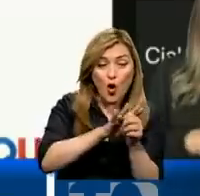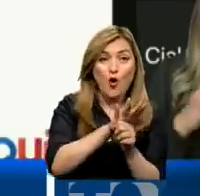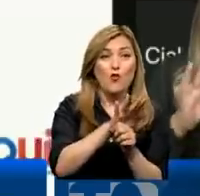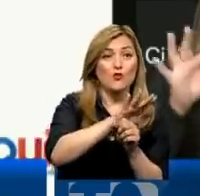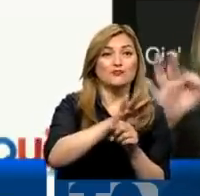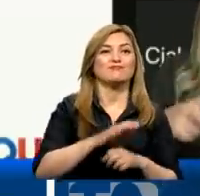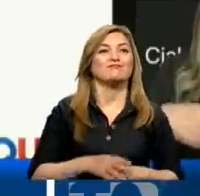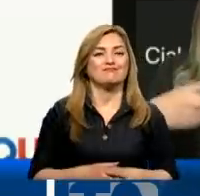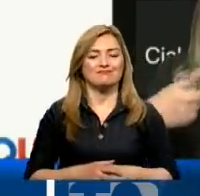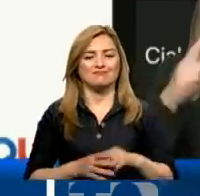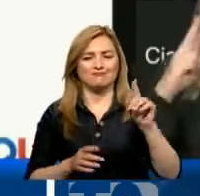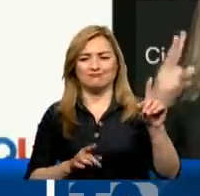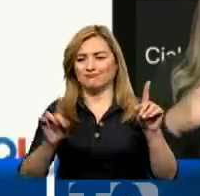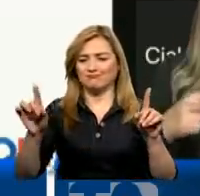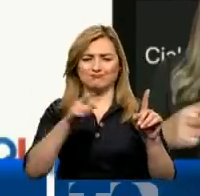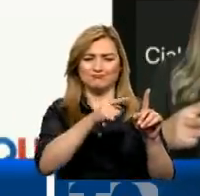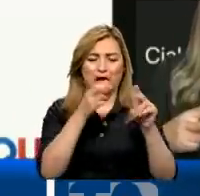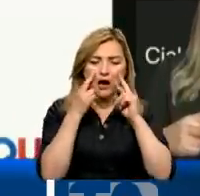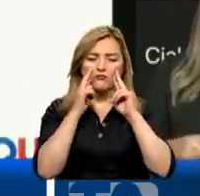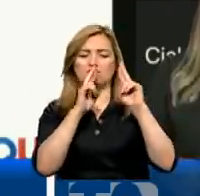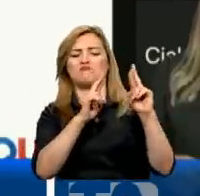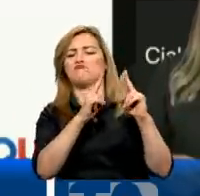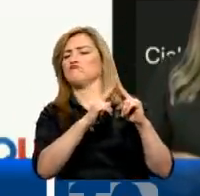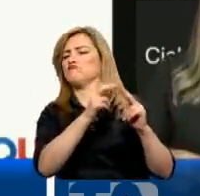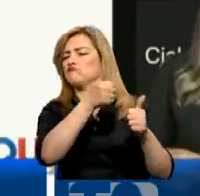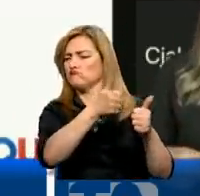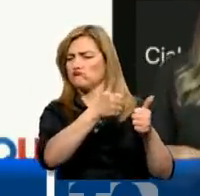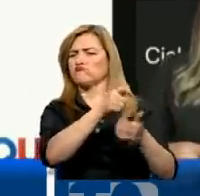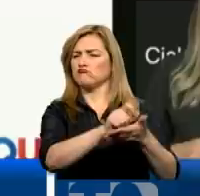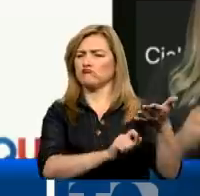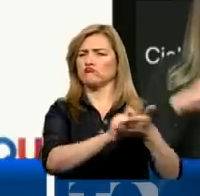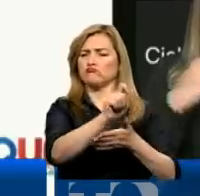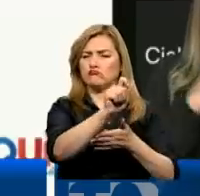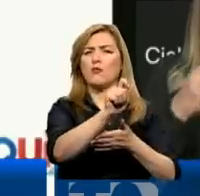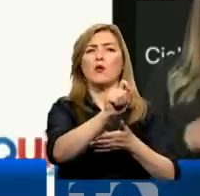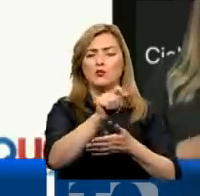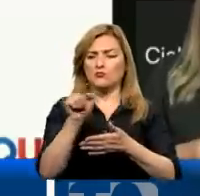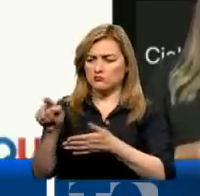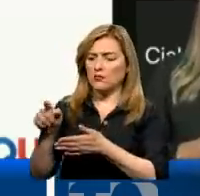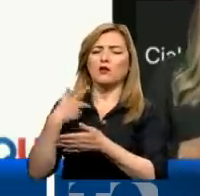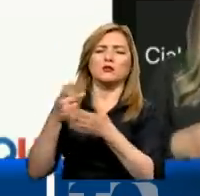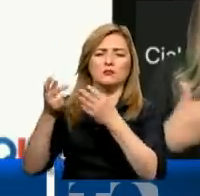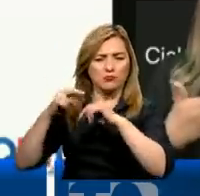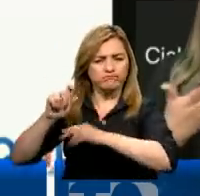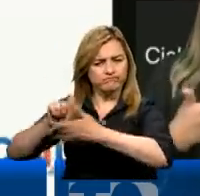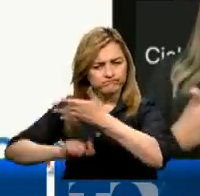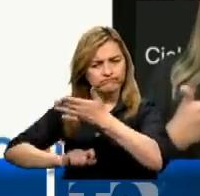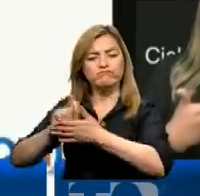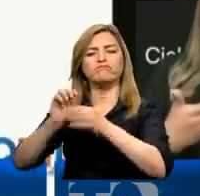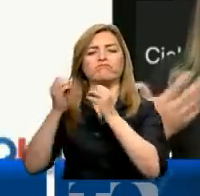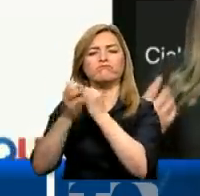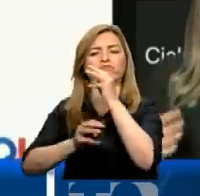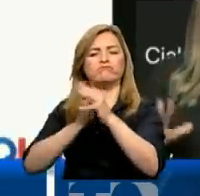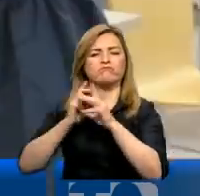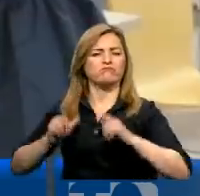Las dos son reconocidas tanto por el CDC como la OMS y la FDA como pruebas para detección de SARS-CoV-2 y diagnóstico